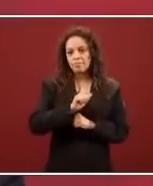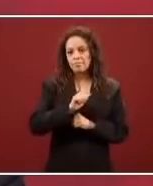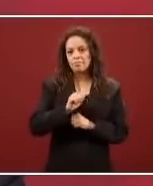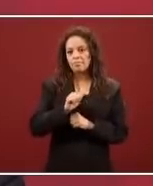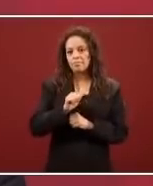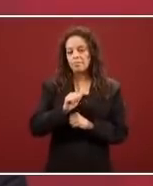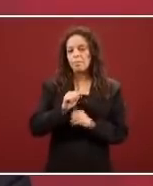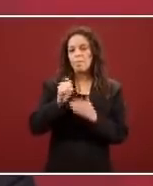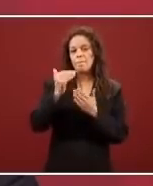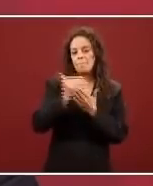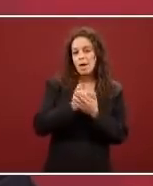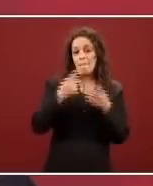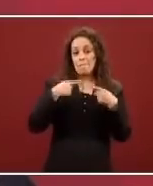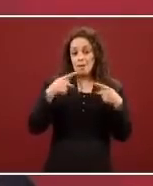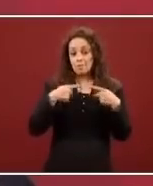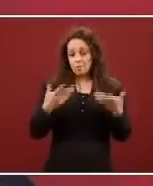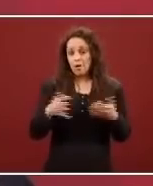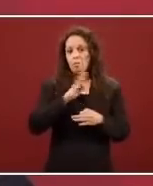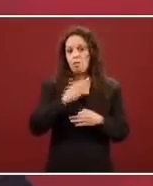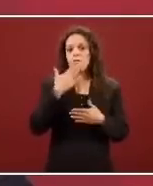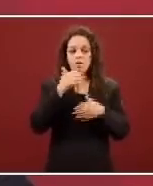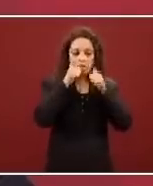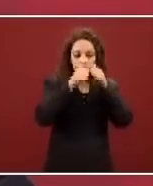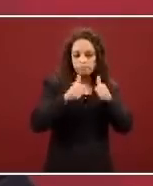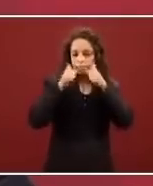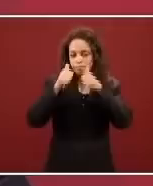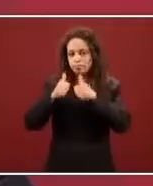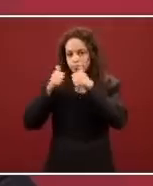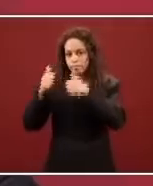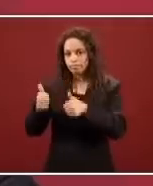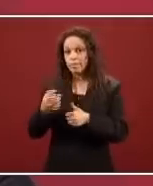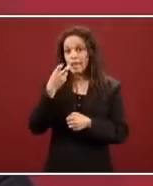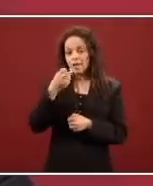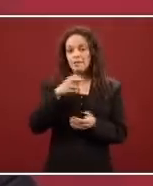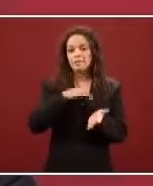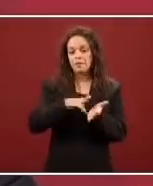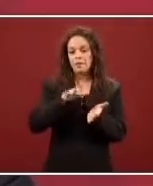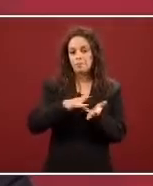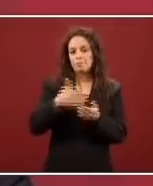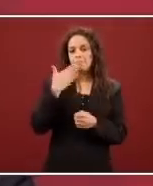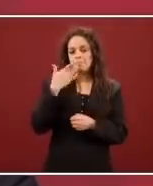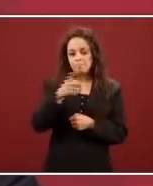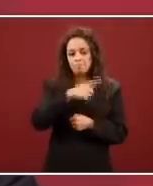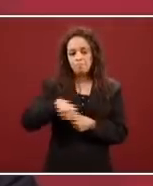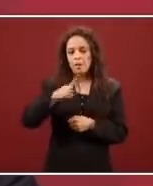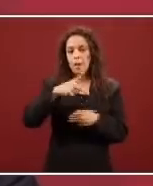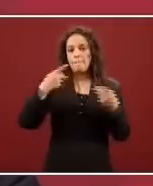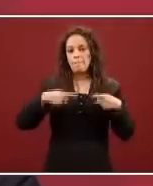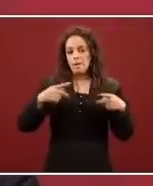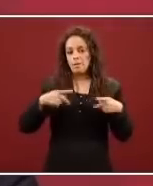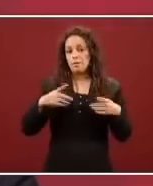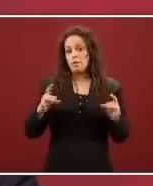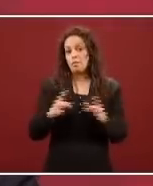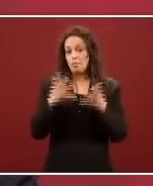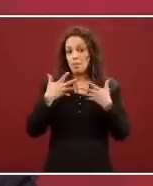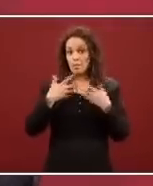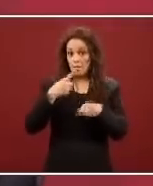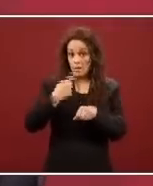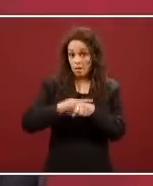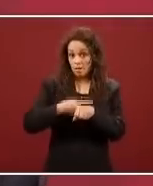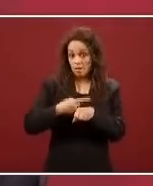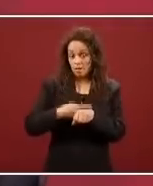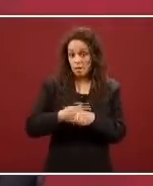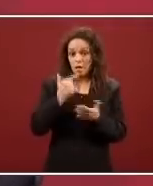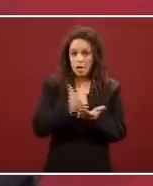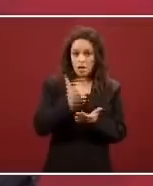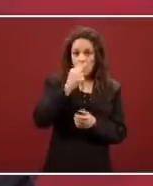menos cargada, lo cual entonces ayudaría o aseguraría que todas las personas pudieran acceder, independientemente de su estado clínico, pero